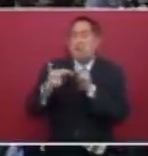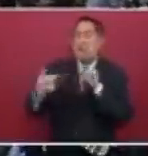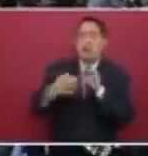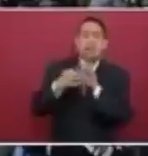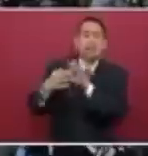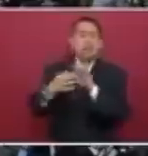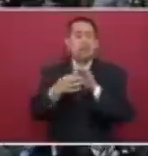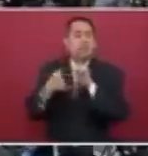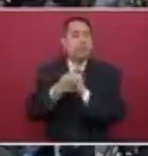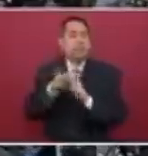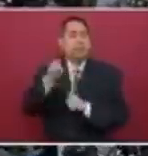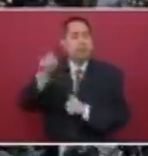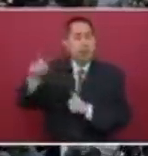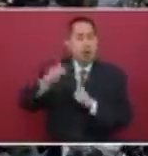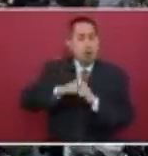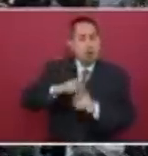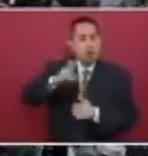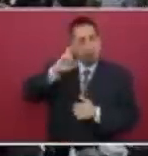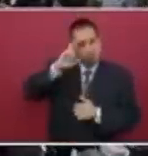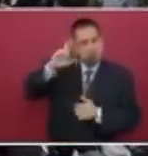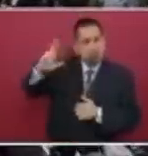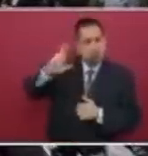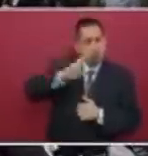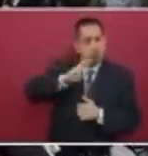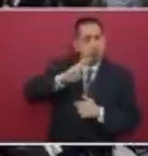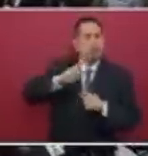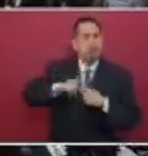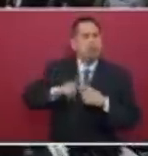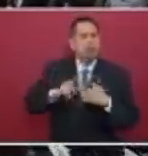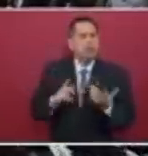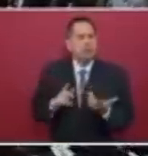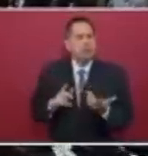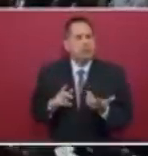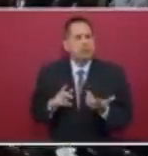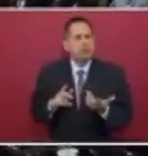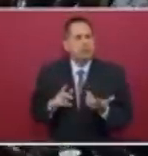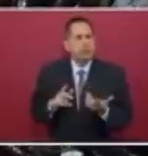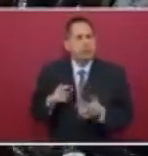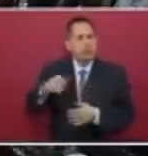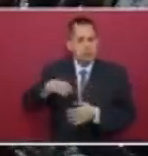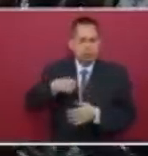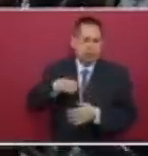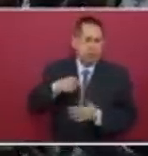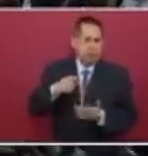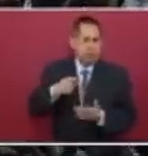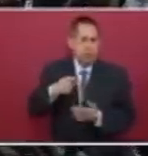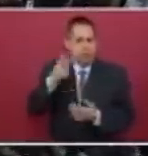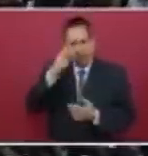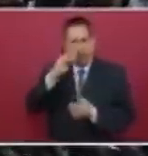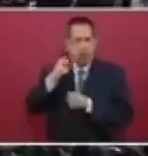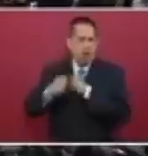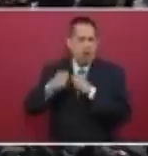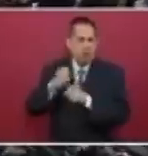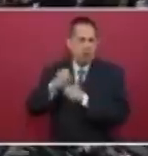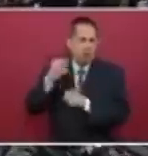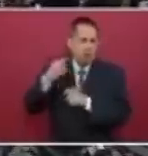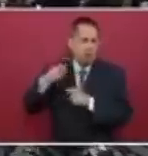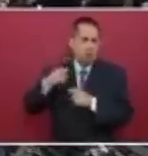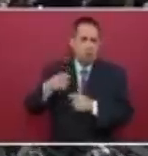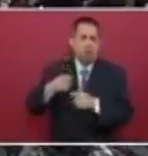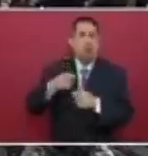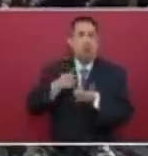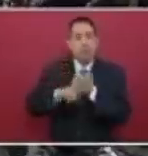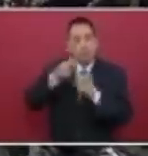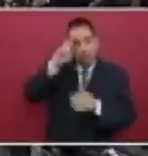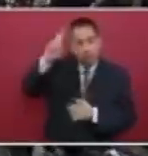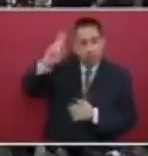de respeto mutuo que hemos llevado a cabo con el gobierno de